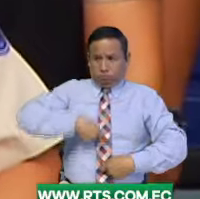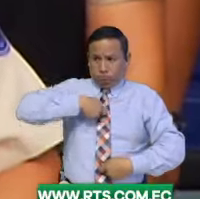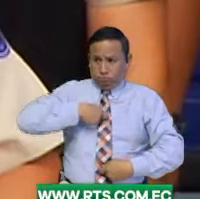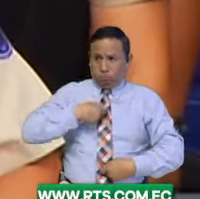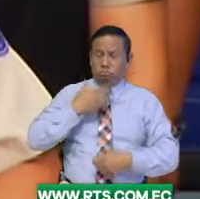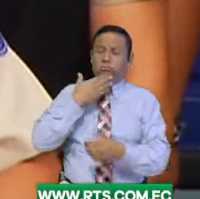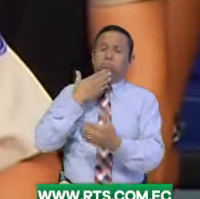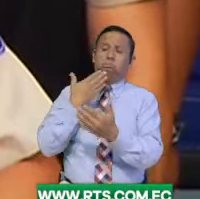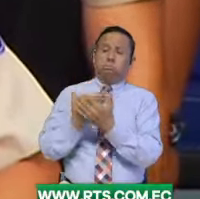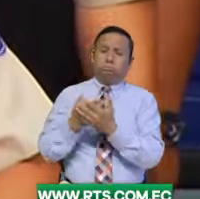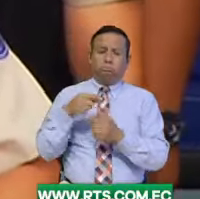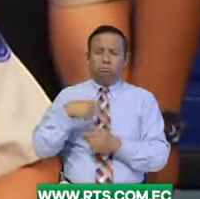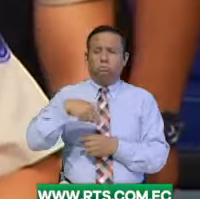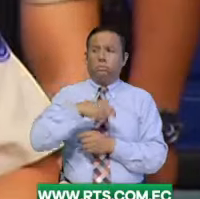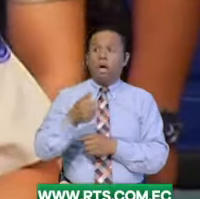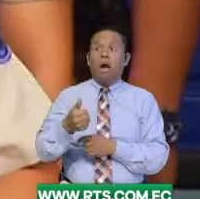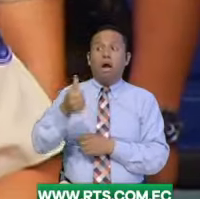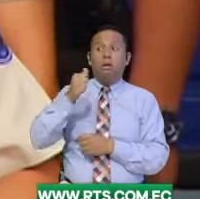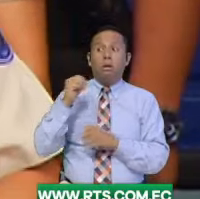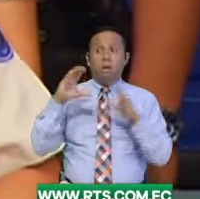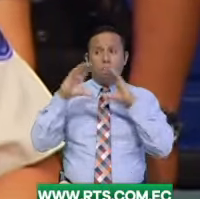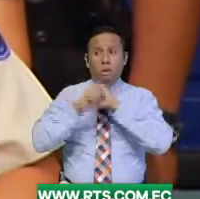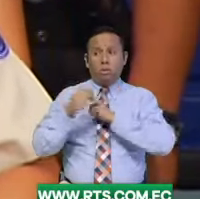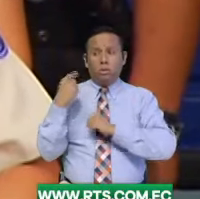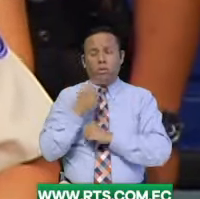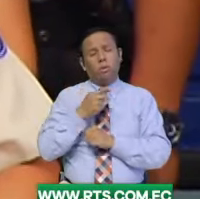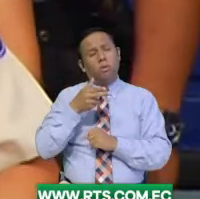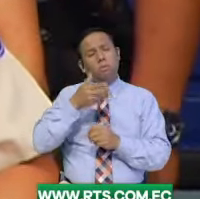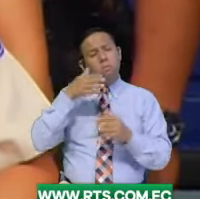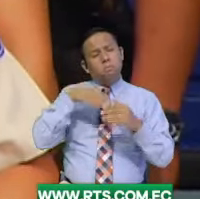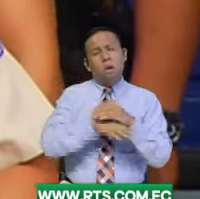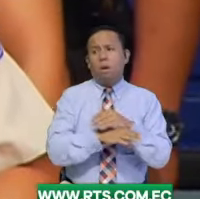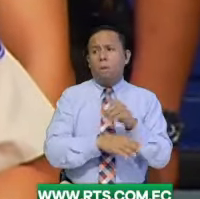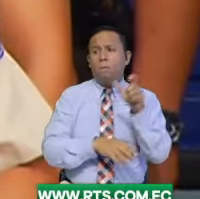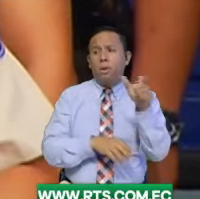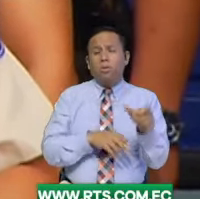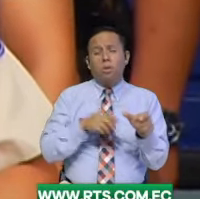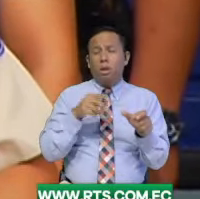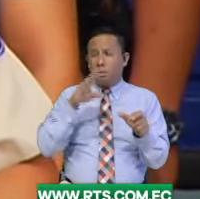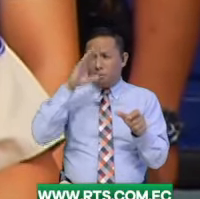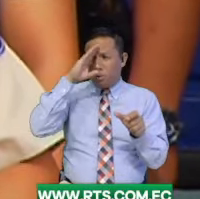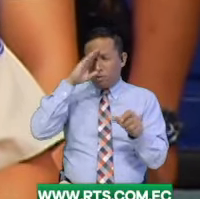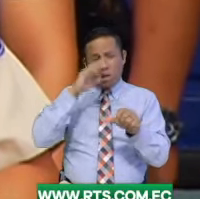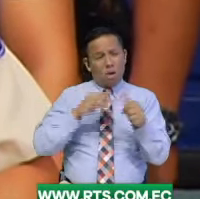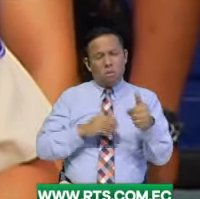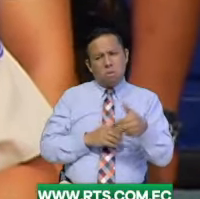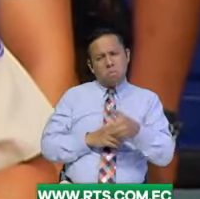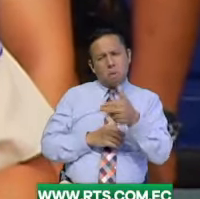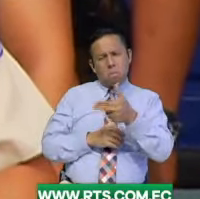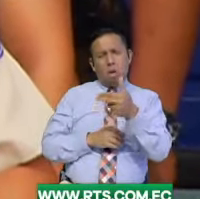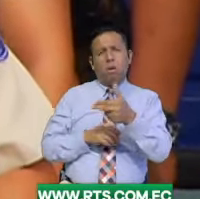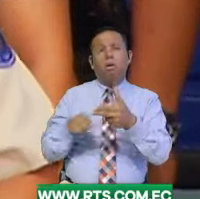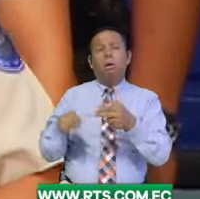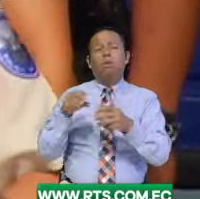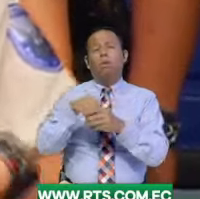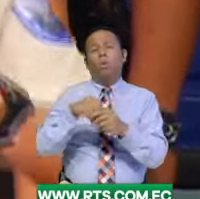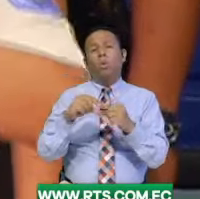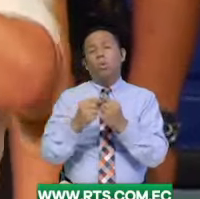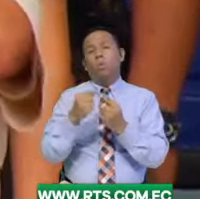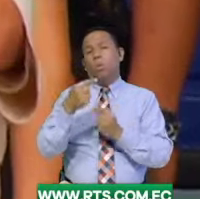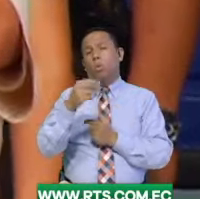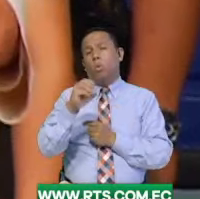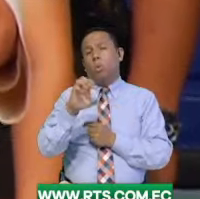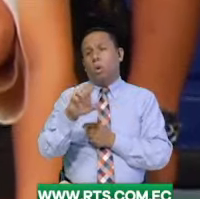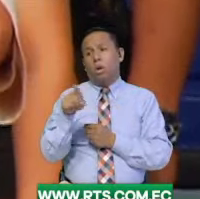presidente, mientras realizamos de la madrugada una intervención, un compañero policía fue disparado, perteneciente al GOE, y uno de